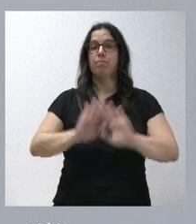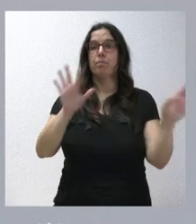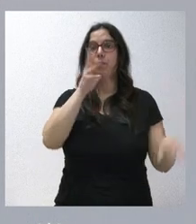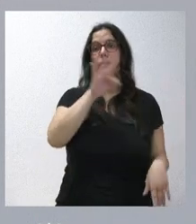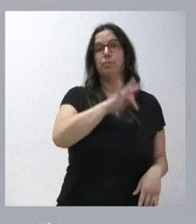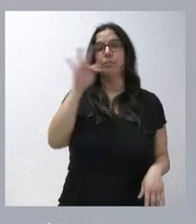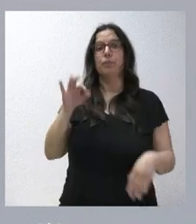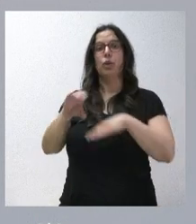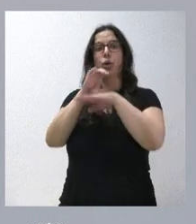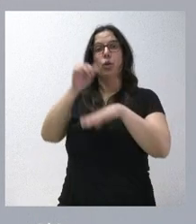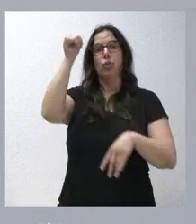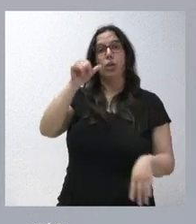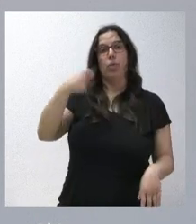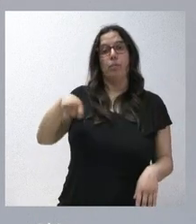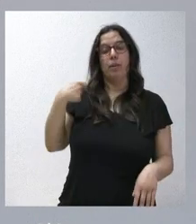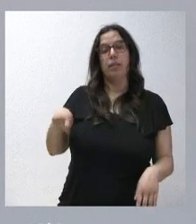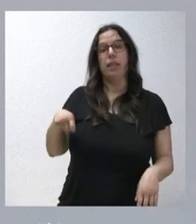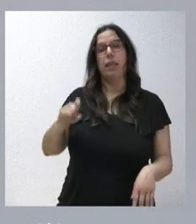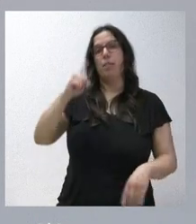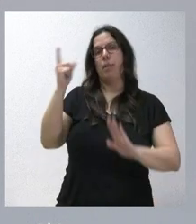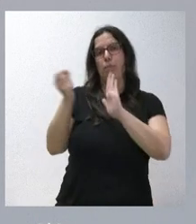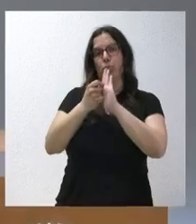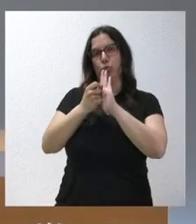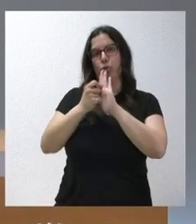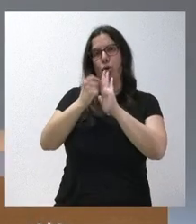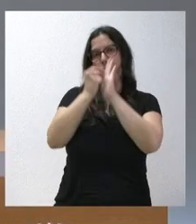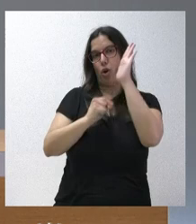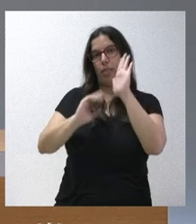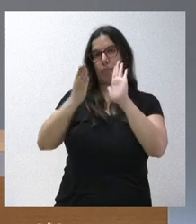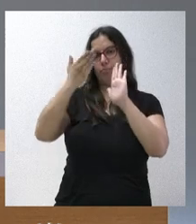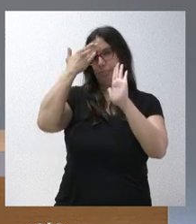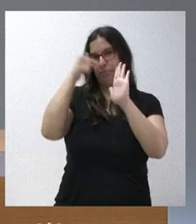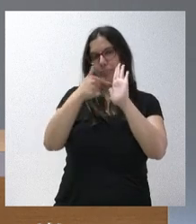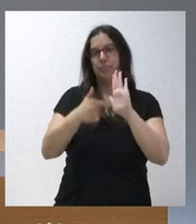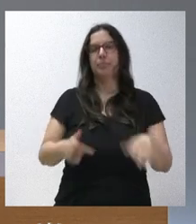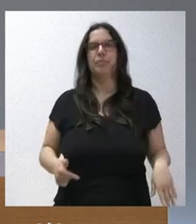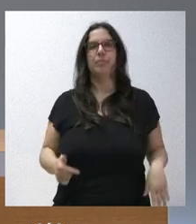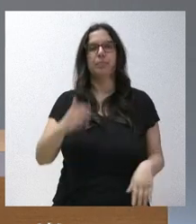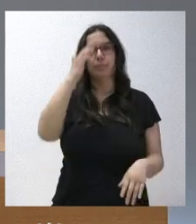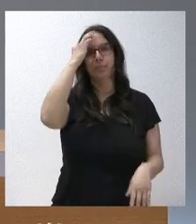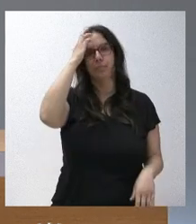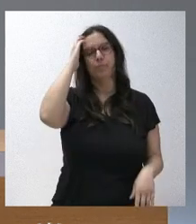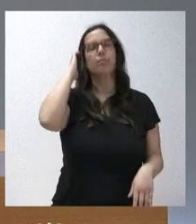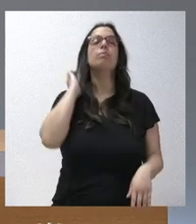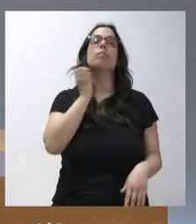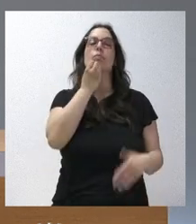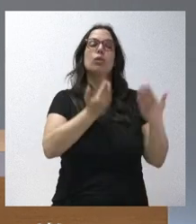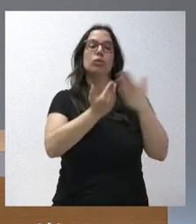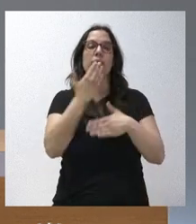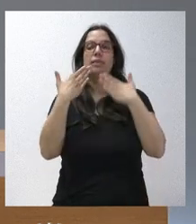la palabra al consejero de la presidencia en relación con el primer punto del orden del día Buenos días Gracias